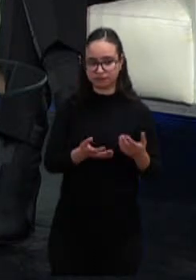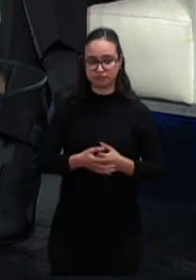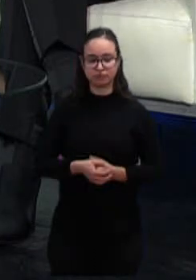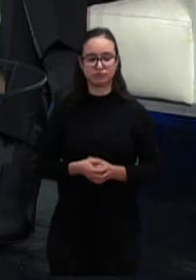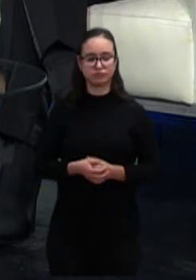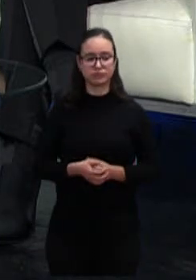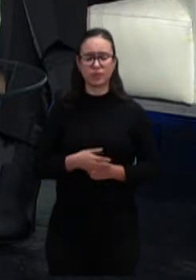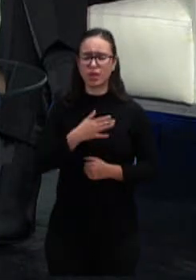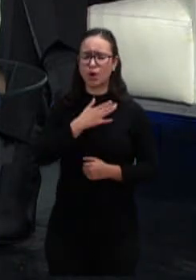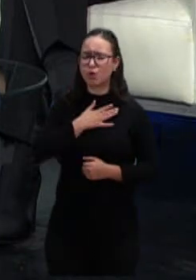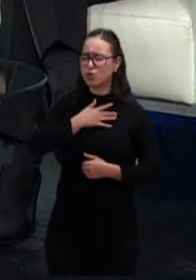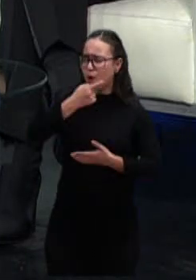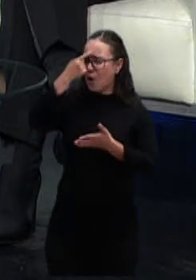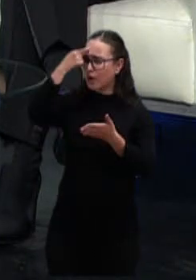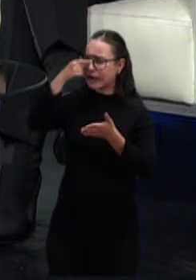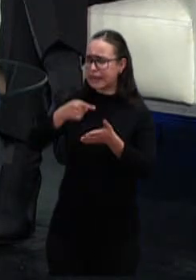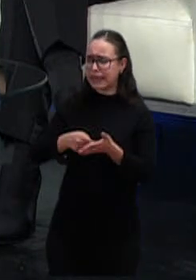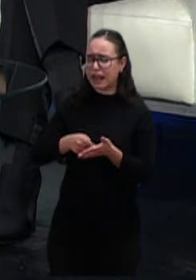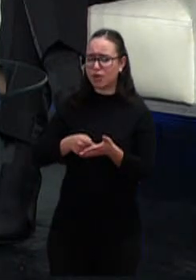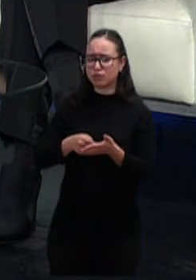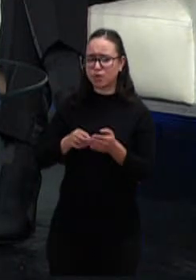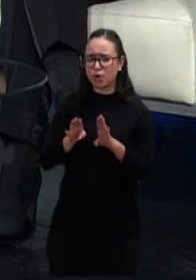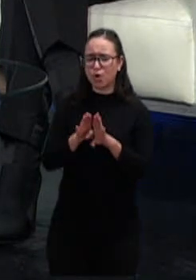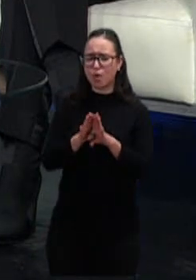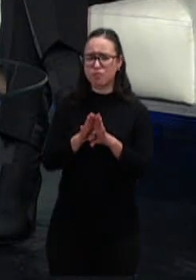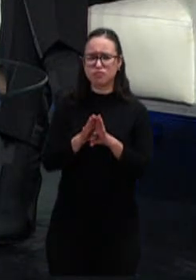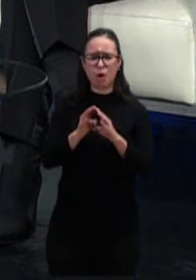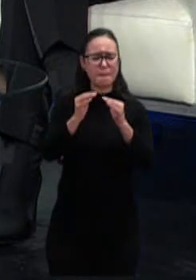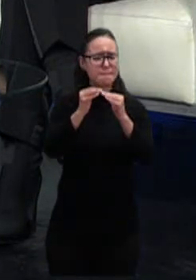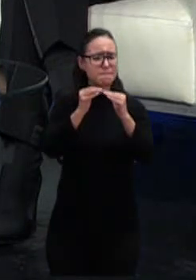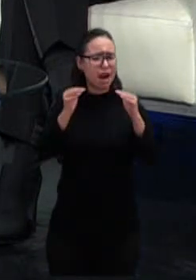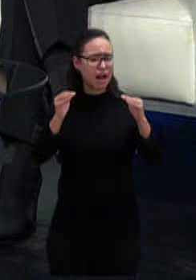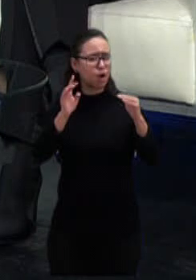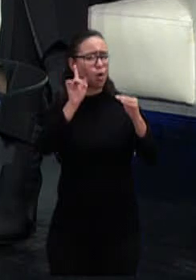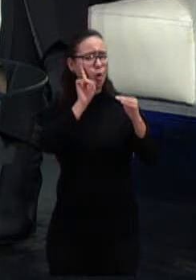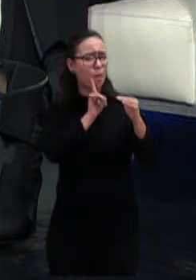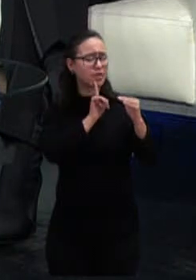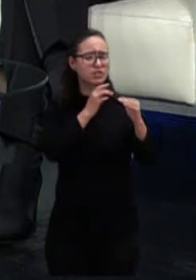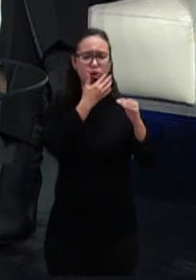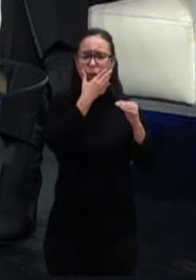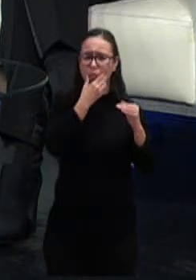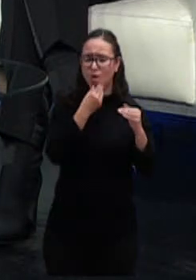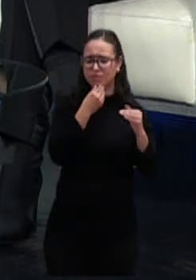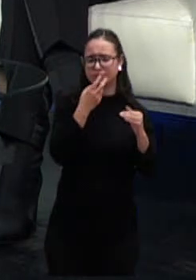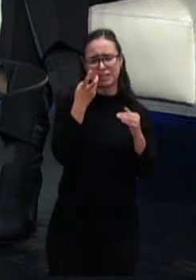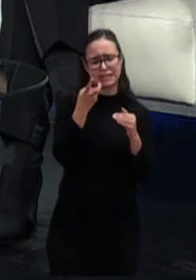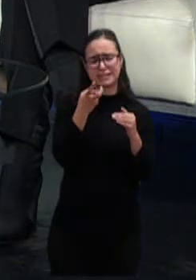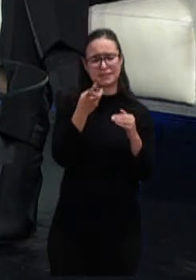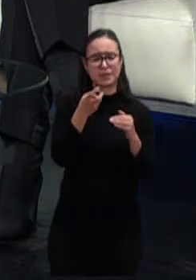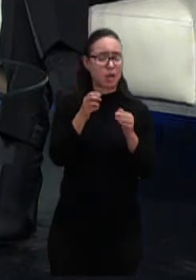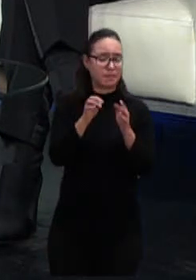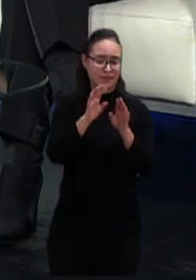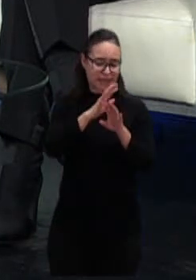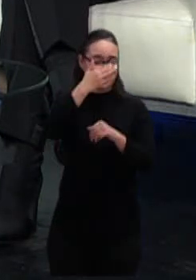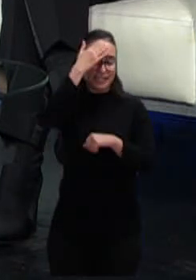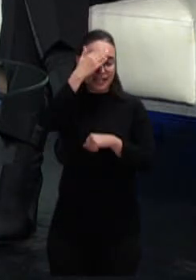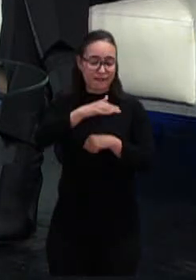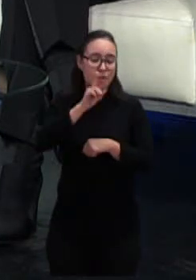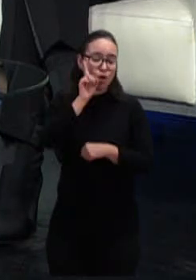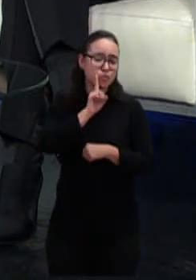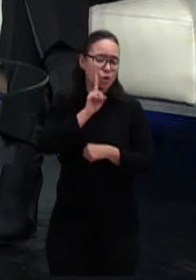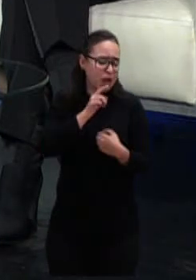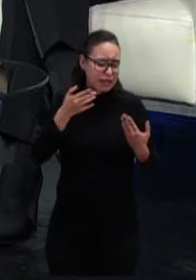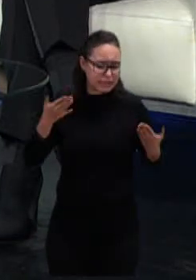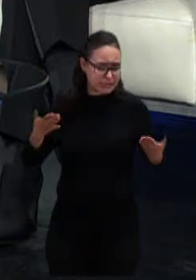yo creo que tener las mismas las mismas condiciones para mujeres y hombres no es claro que las mujeres necesitamos desde que